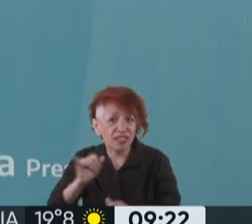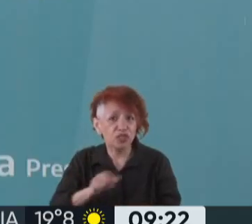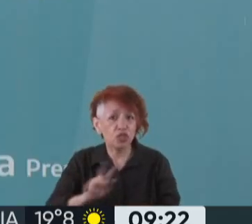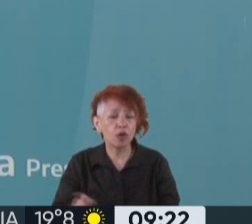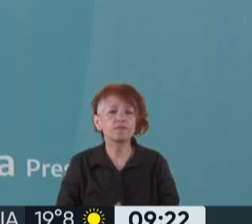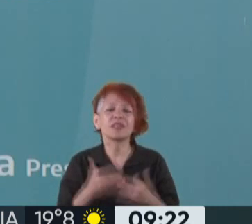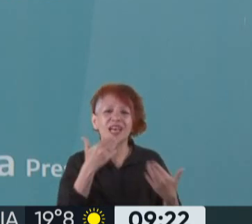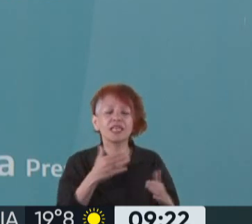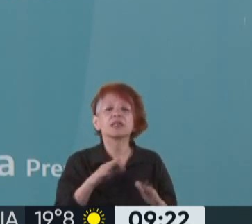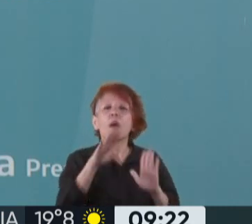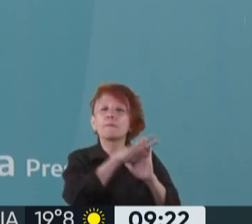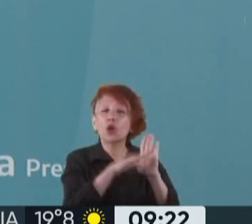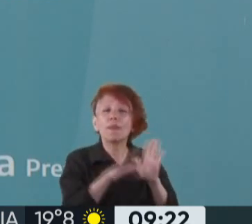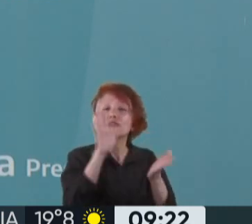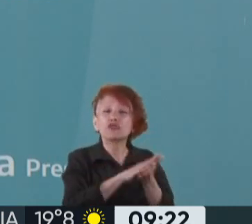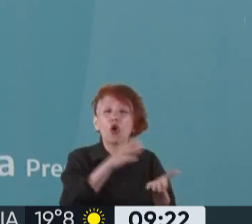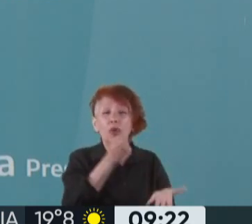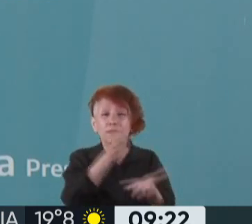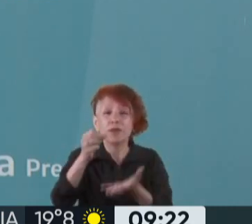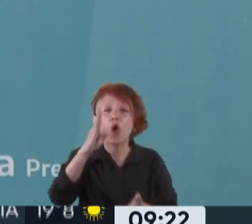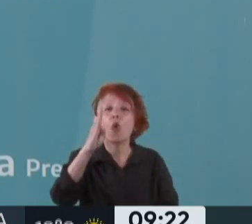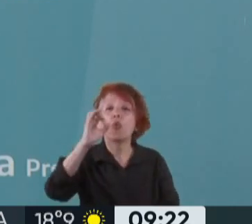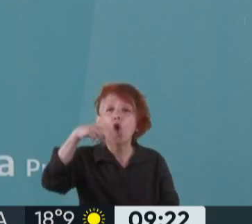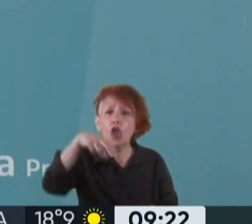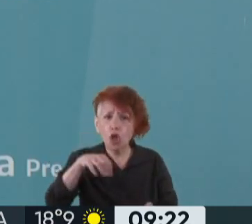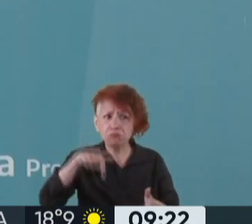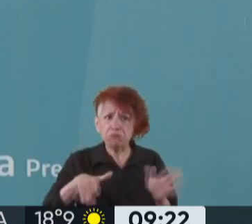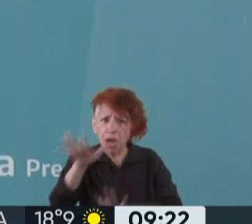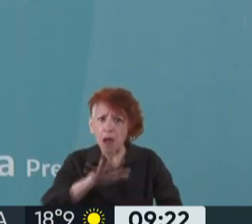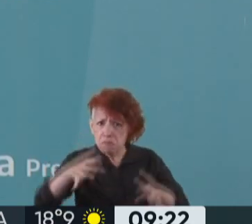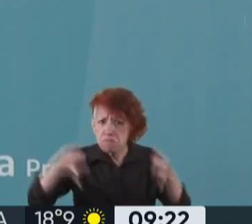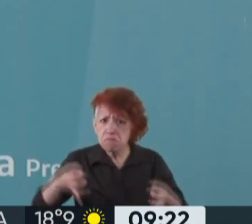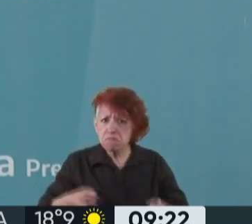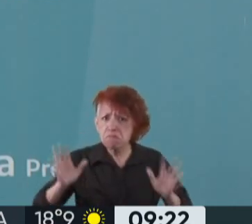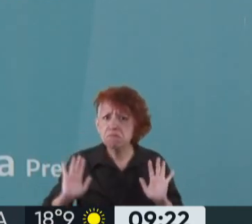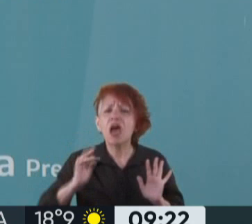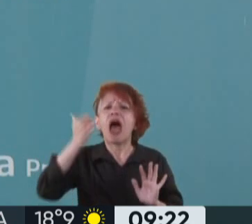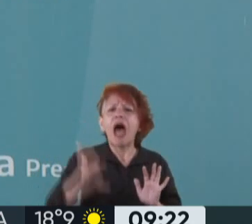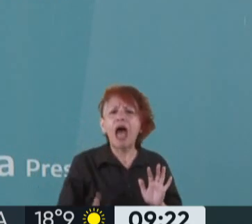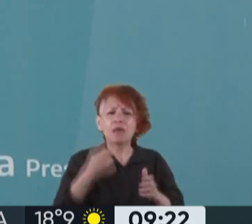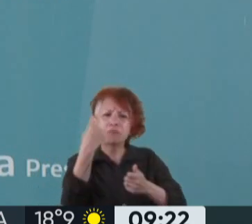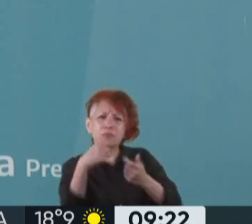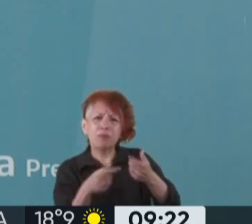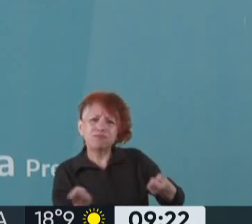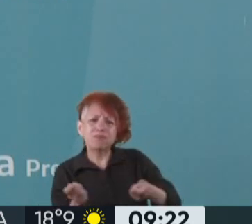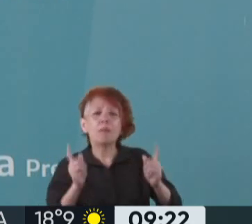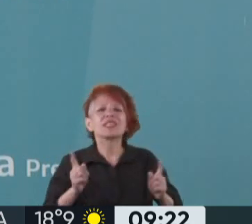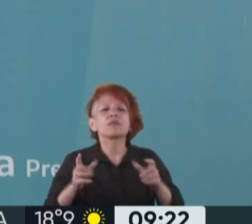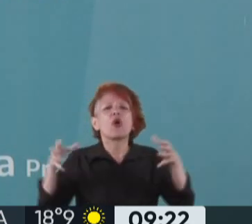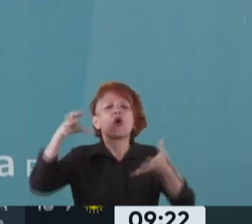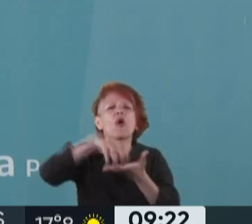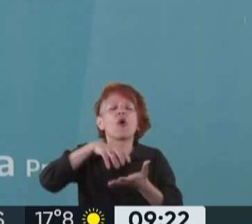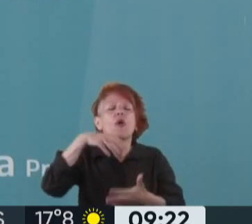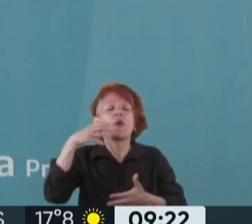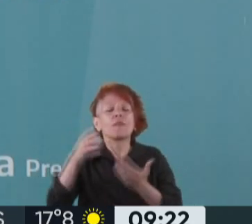El programa con respecto al bono se está llevando adelante de la manera adecuada. El ANSES tiene una cantidad de mecanismos, lo mismo el Ministerio de Desarrollo Social,